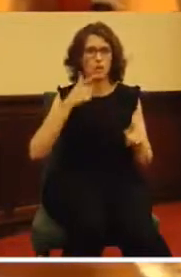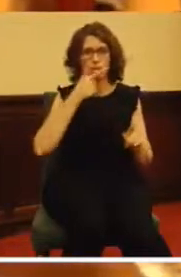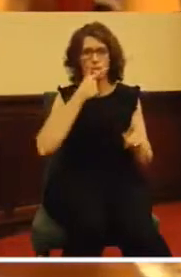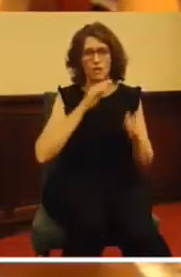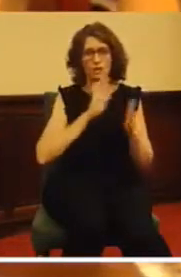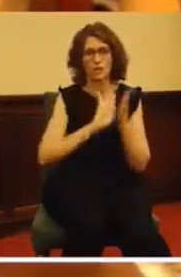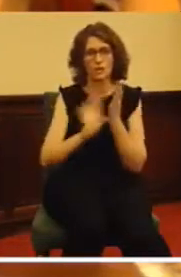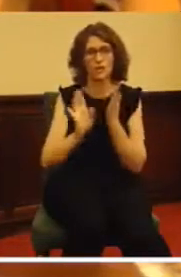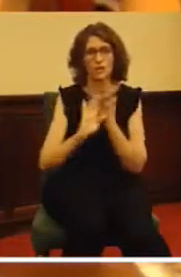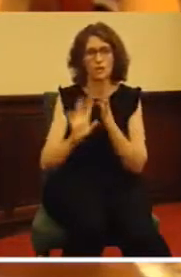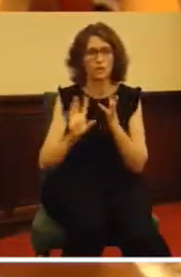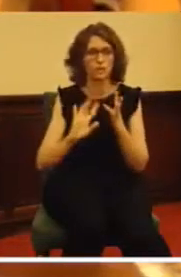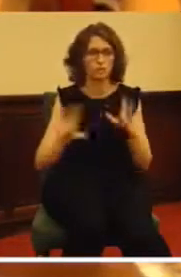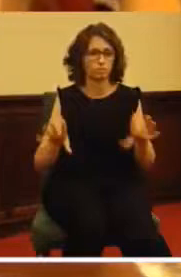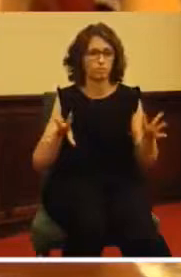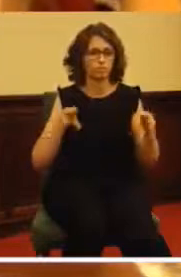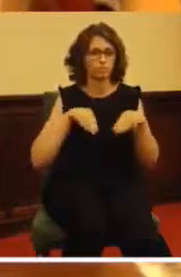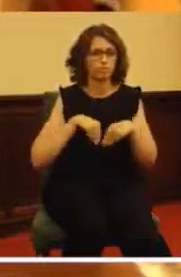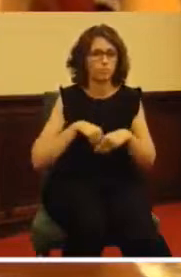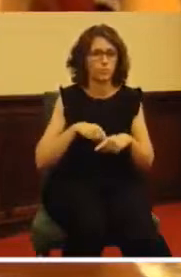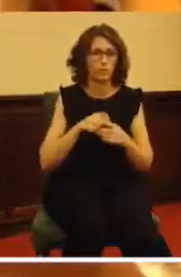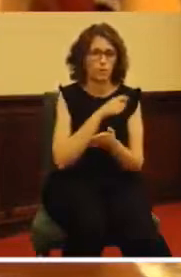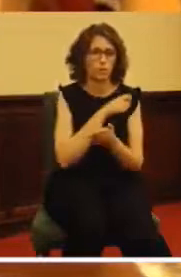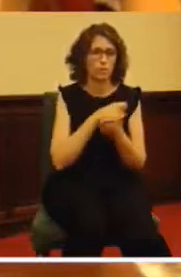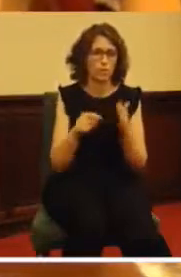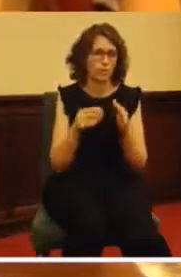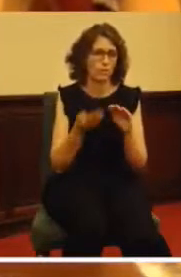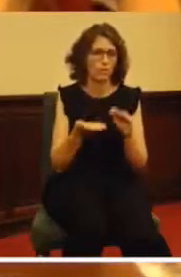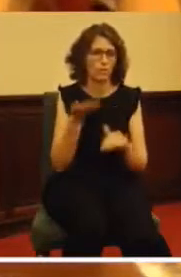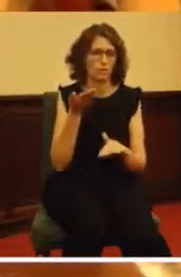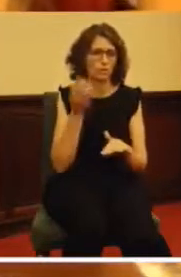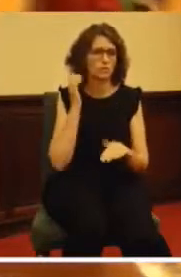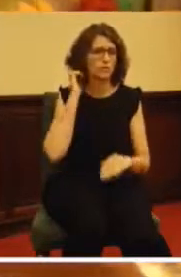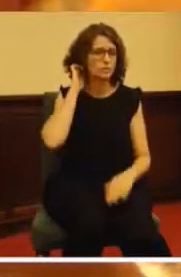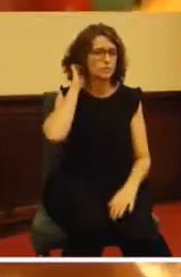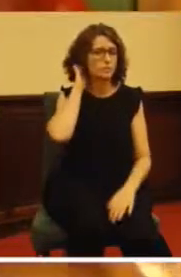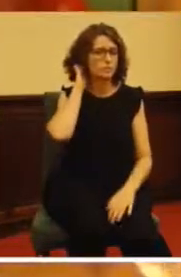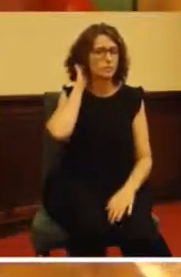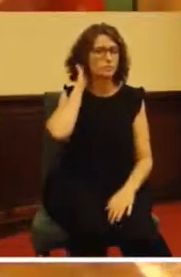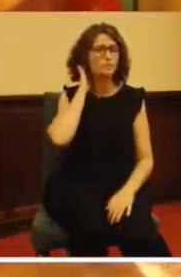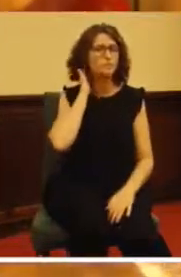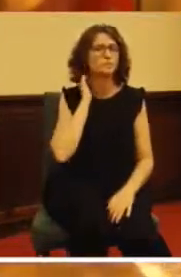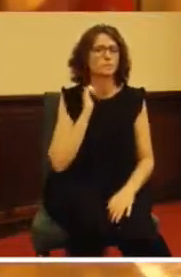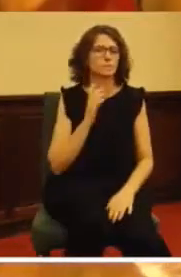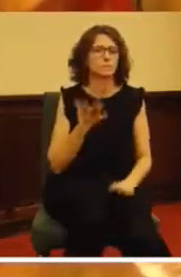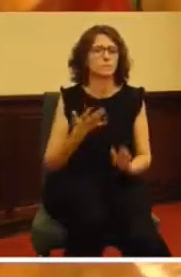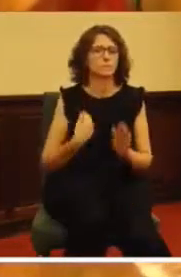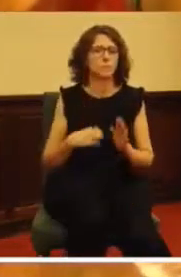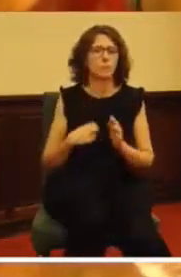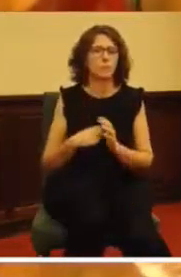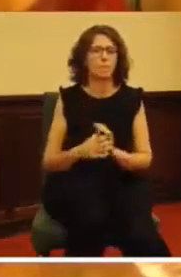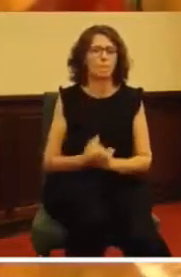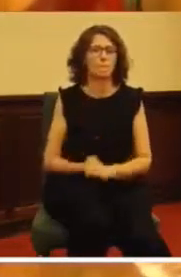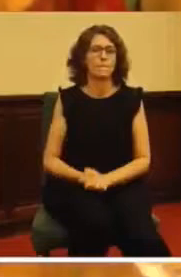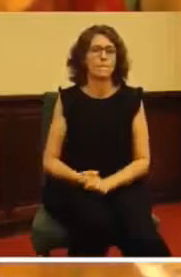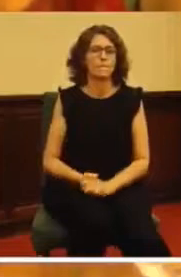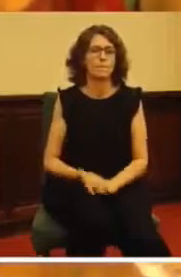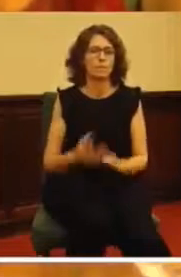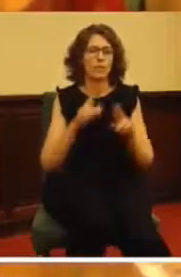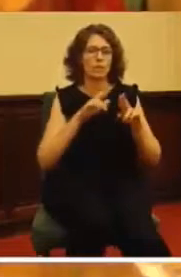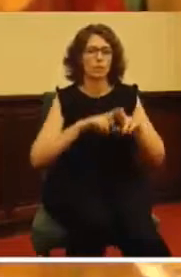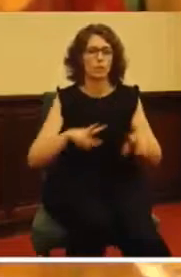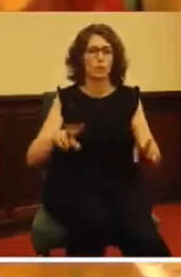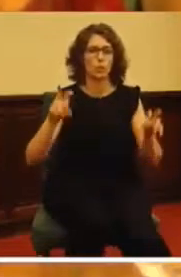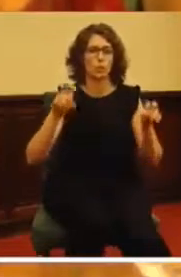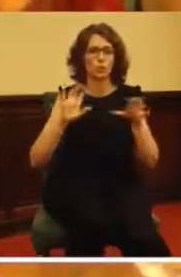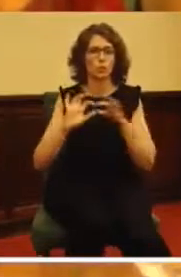los vecinos y vecinas hacer frente a esa subida que supone la nueva